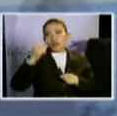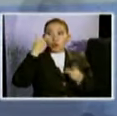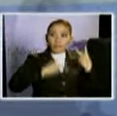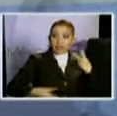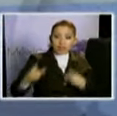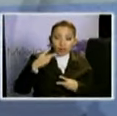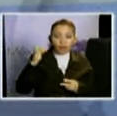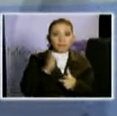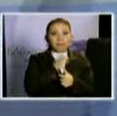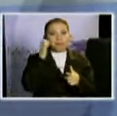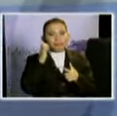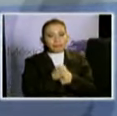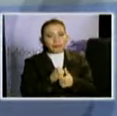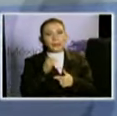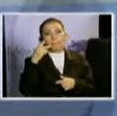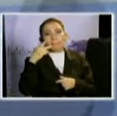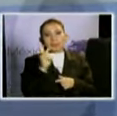aquí. Entonces,